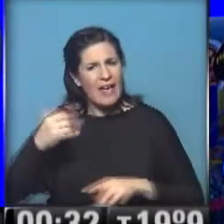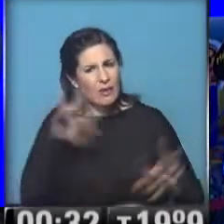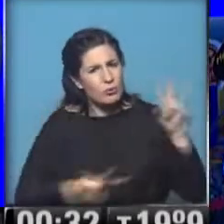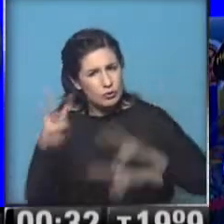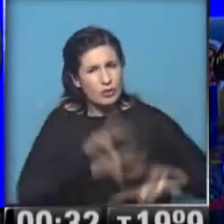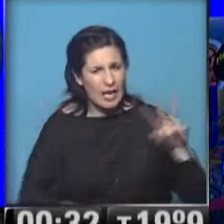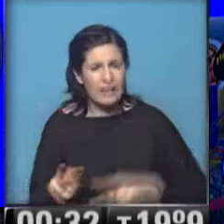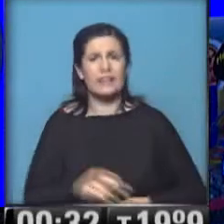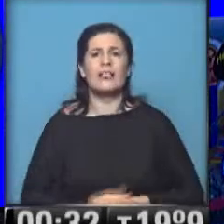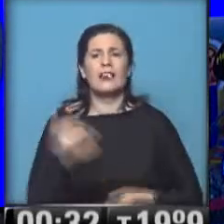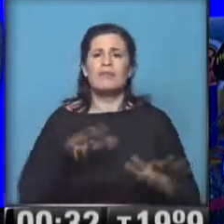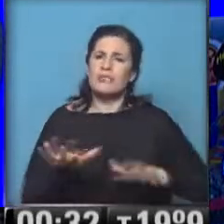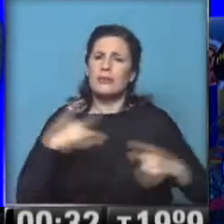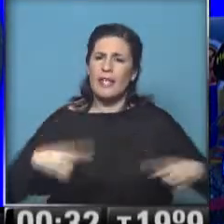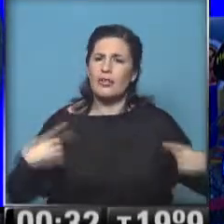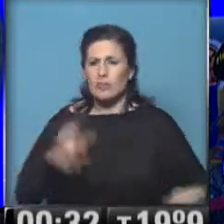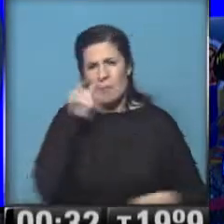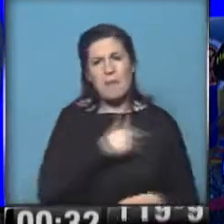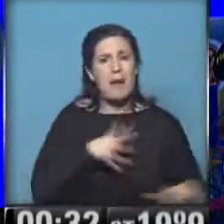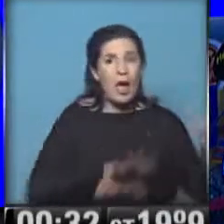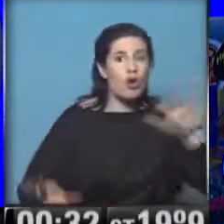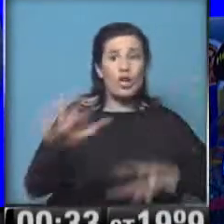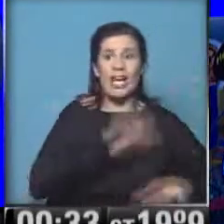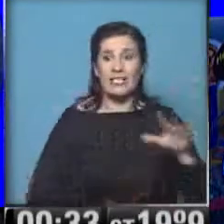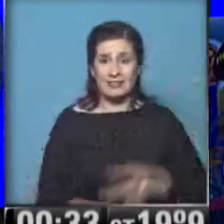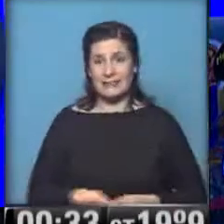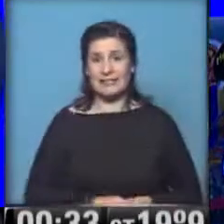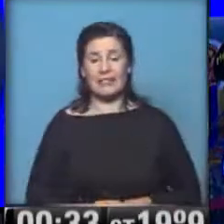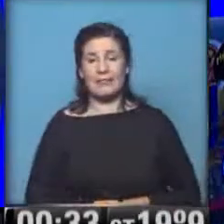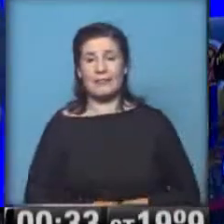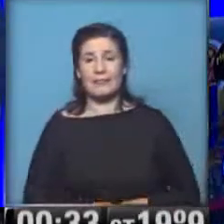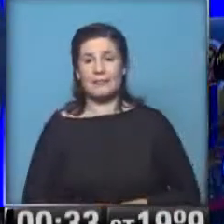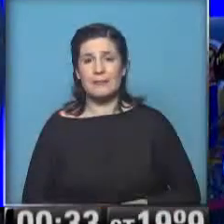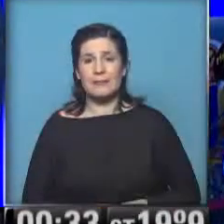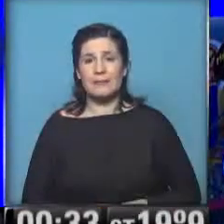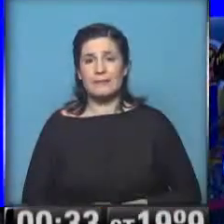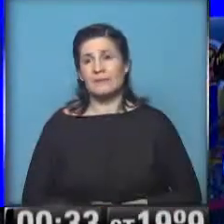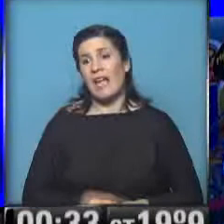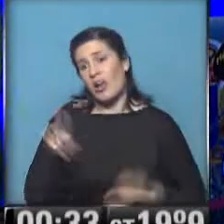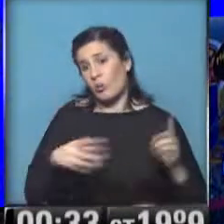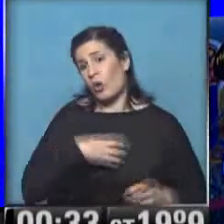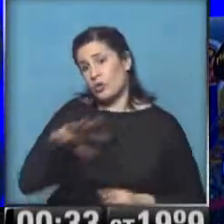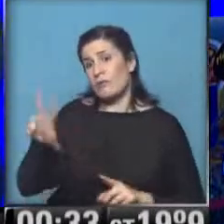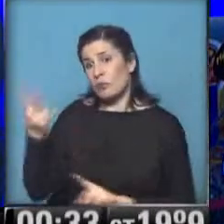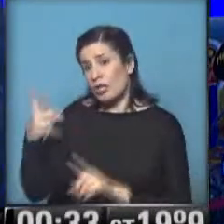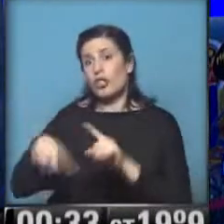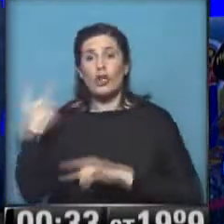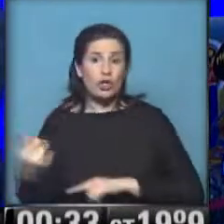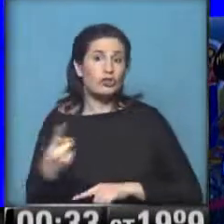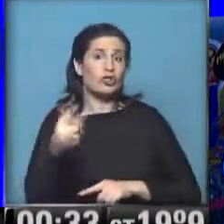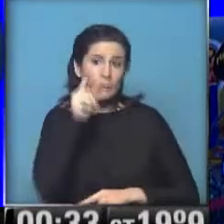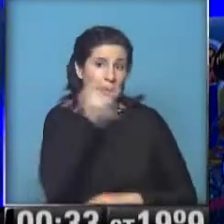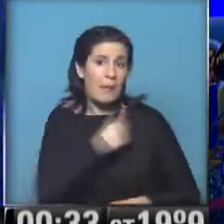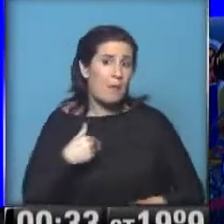ver las actividades que realizan estos padres de los chicos, que no solo los chicos que fallecieron, sino también acompañados por muchos